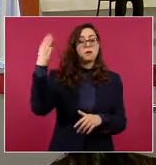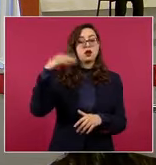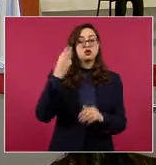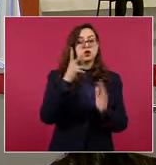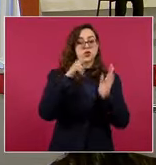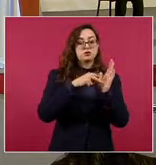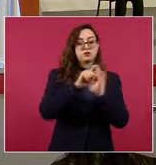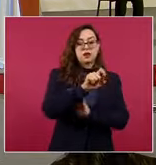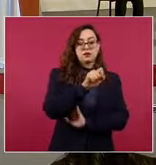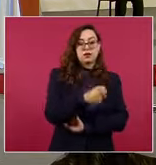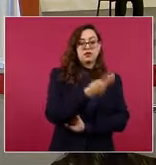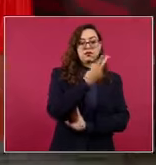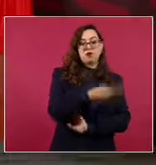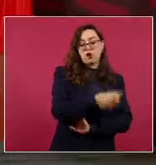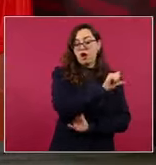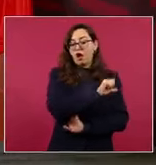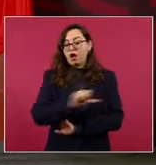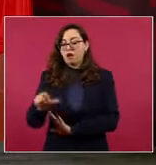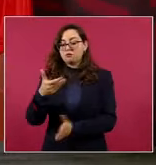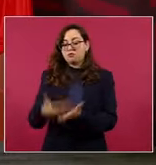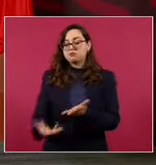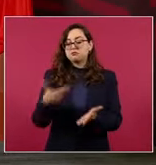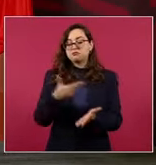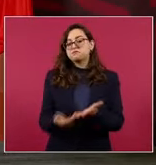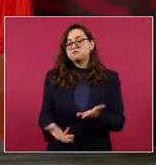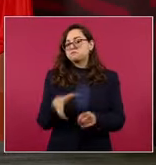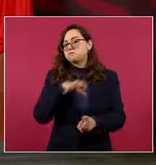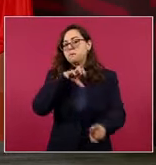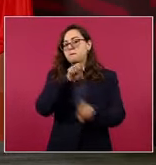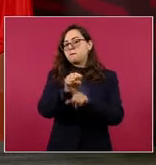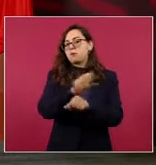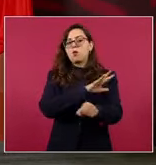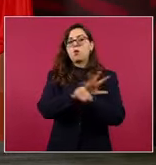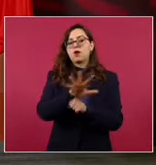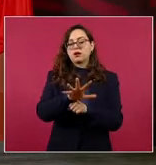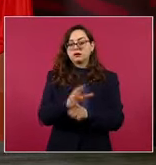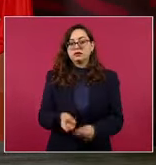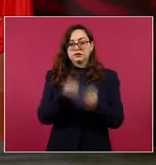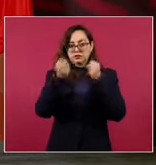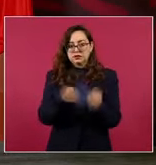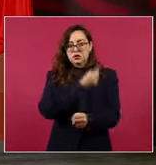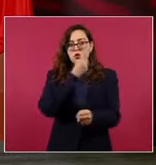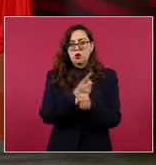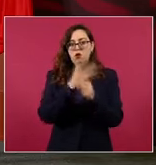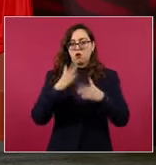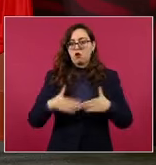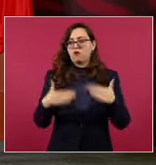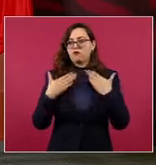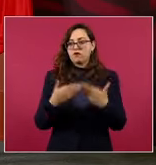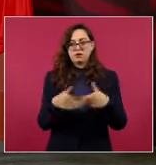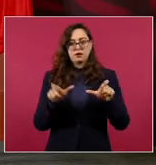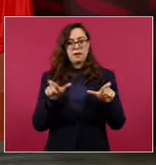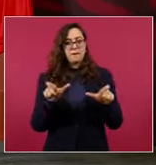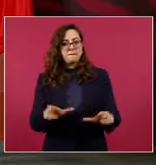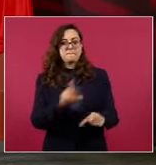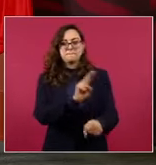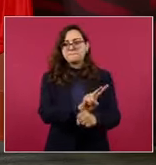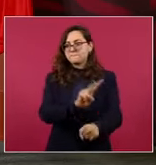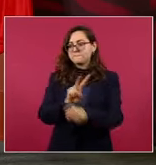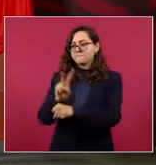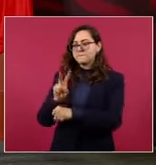luego, mayor seguridad, eficiencia, confianza, rapidez, control migratorio,